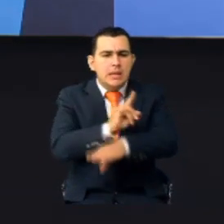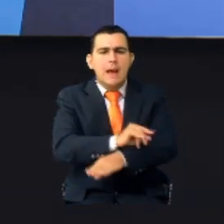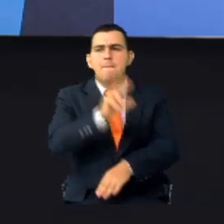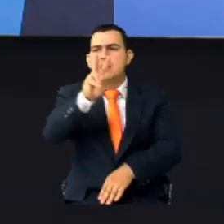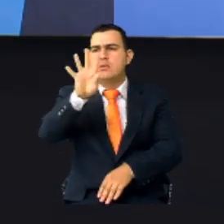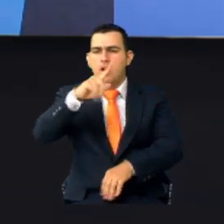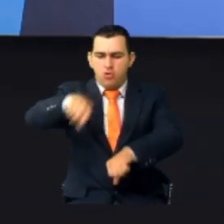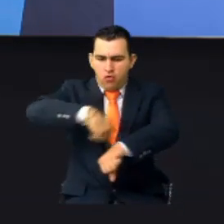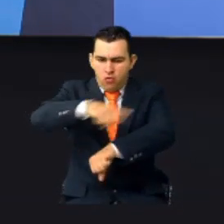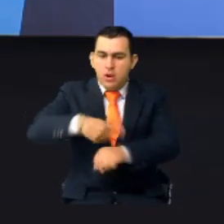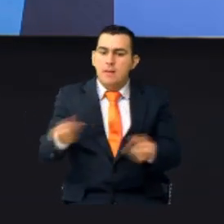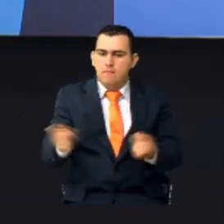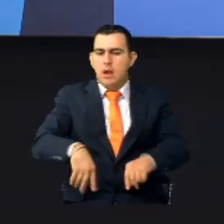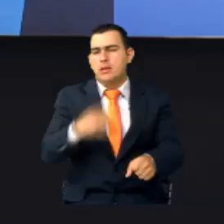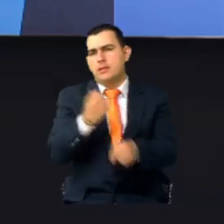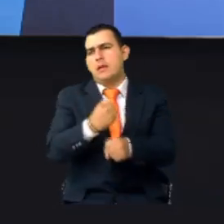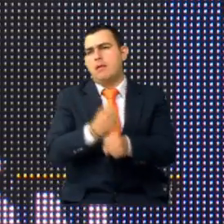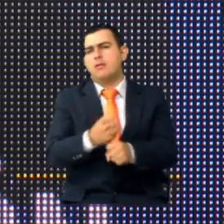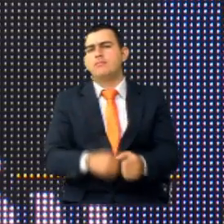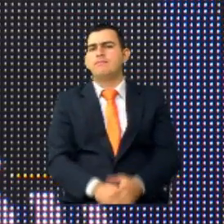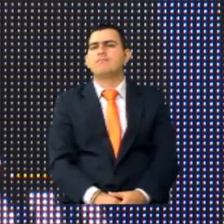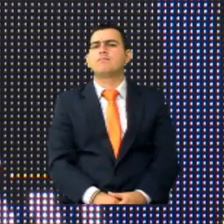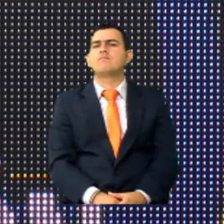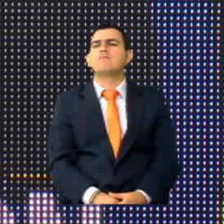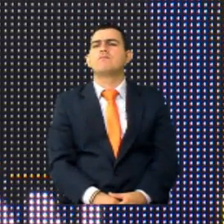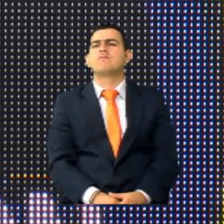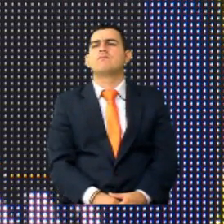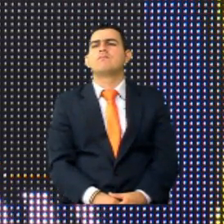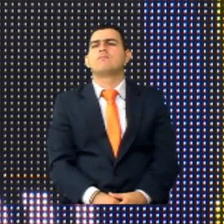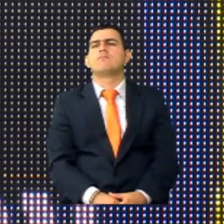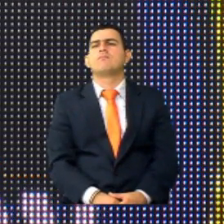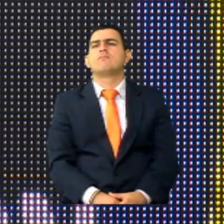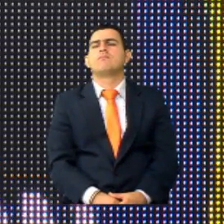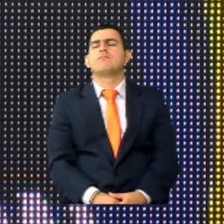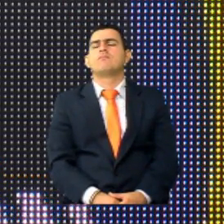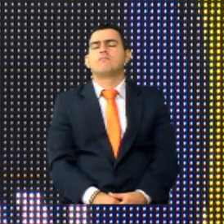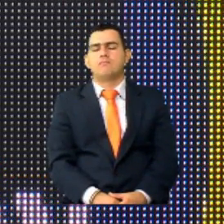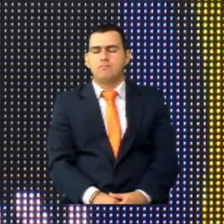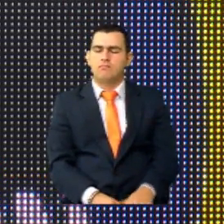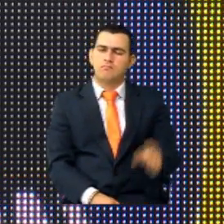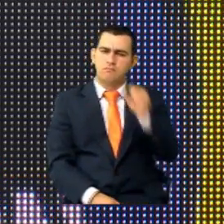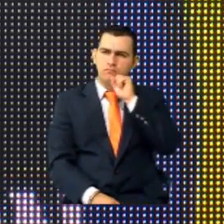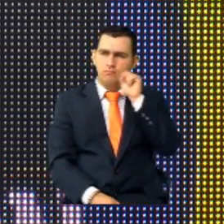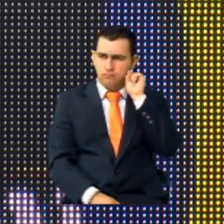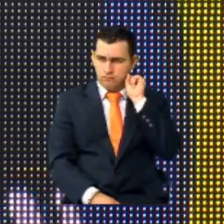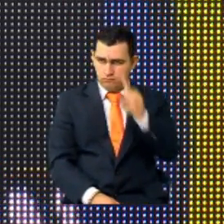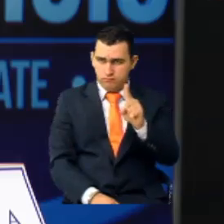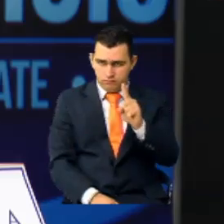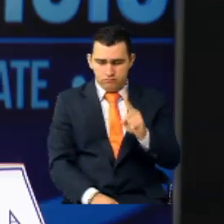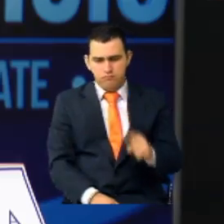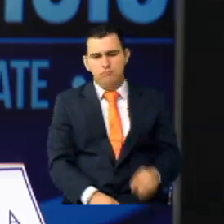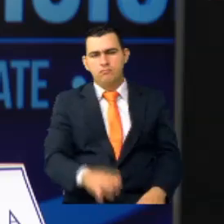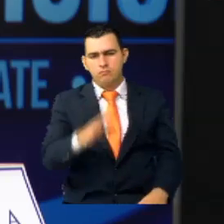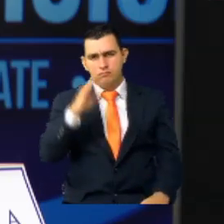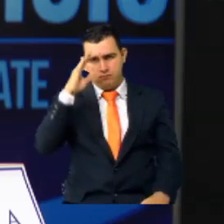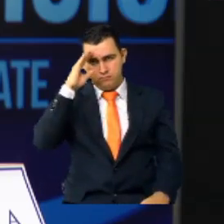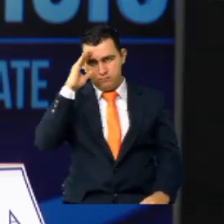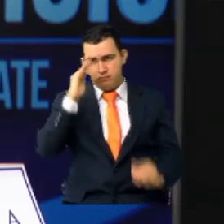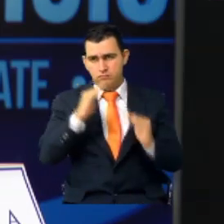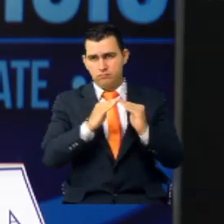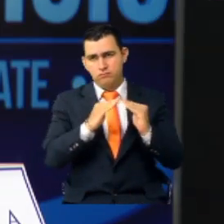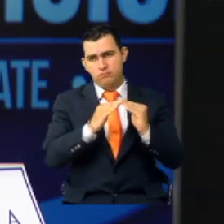generaremos empleo también. Mónica Arcella, es su momento de preguntarle al candidato Horacio Henao. Candidato, buenas